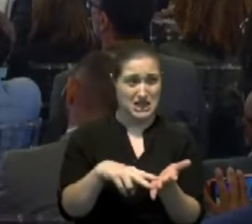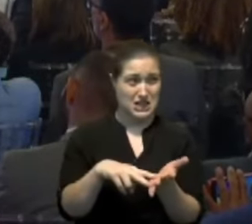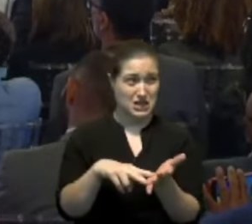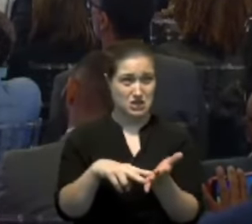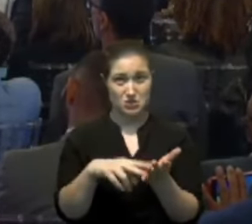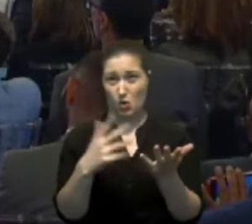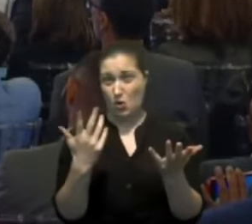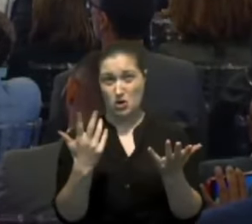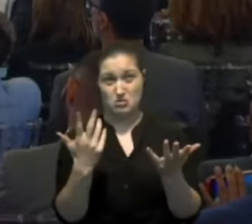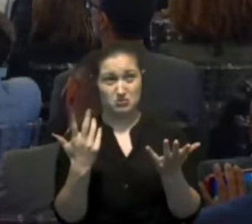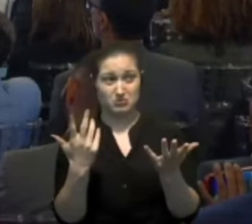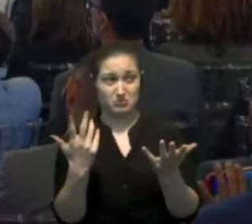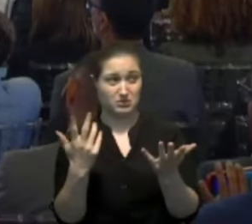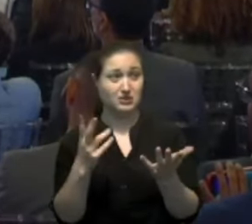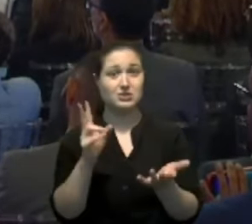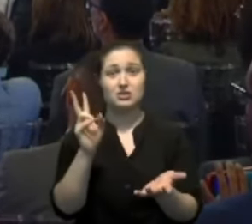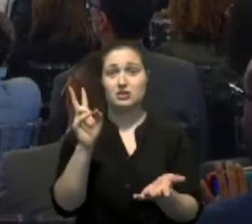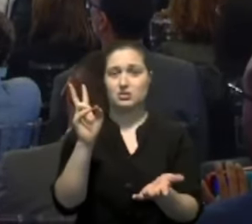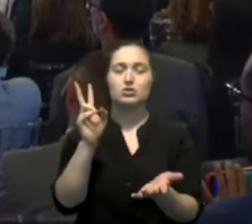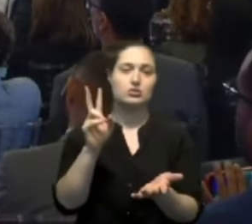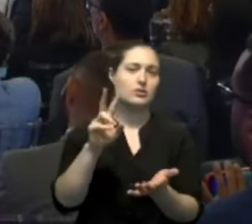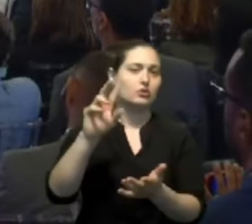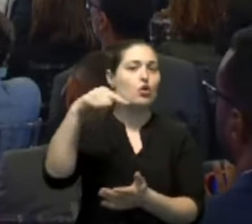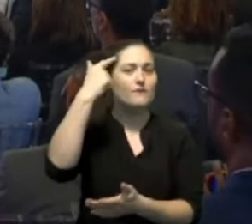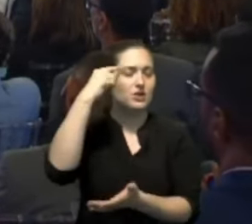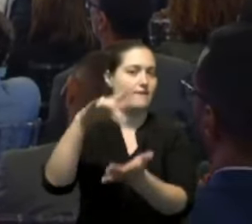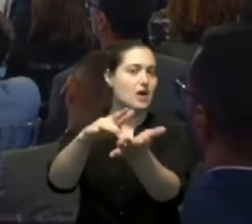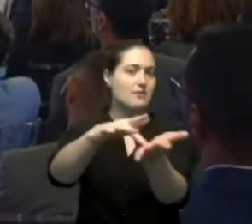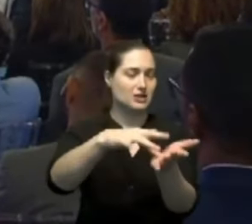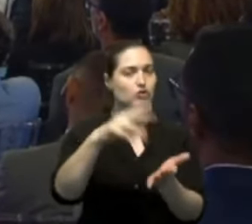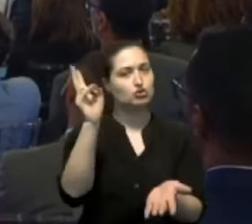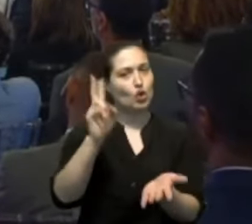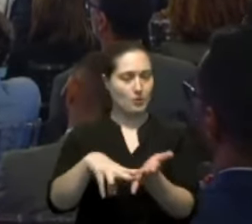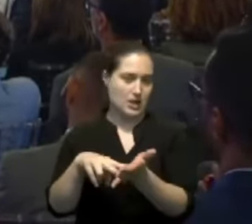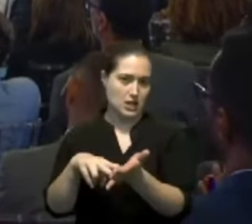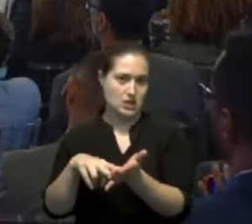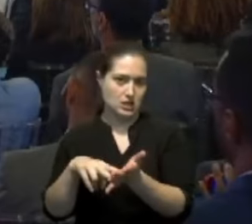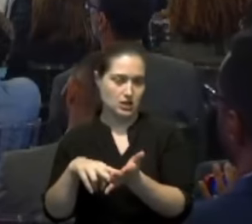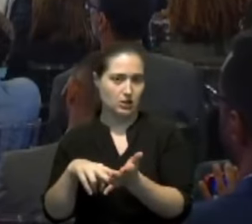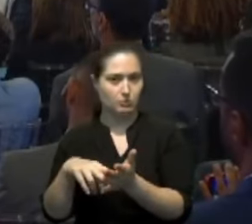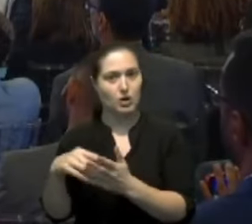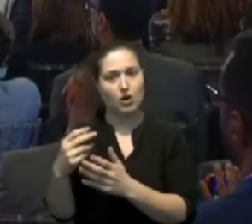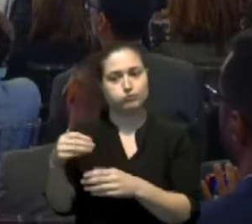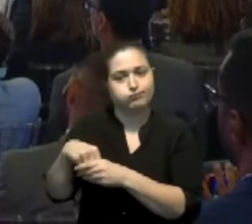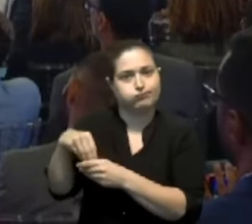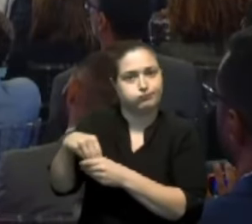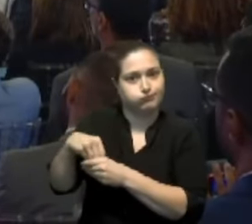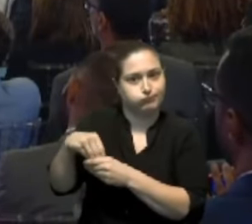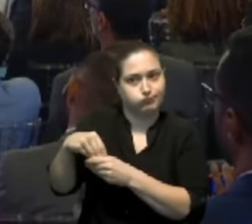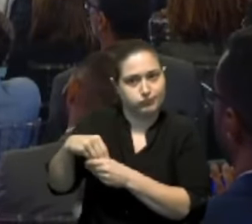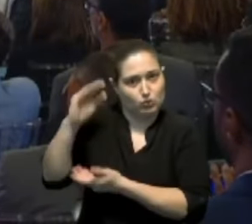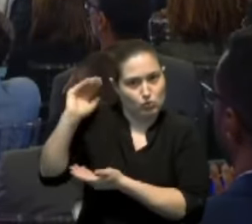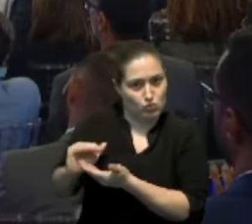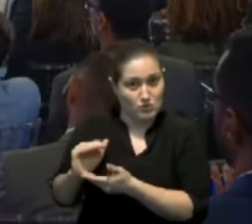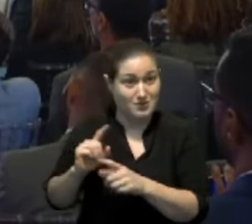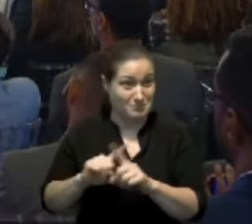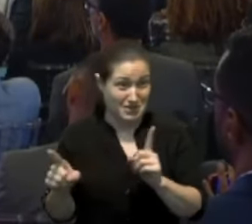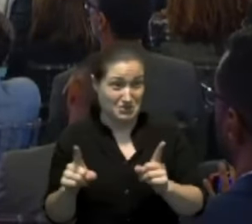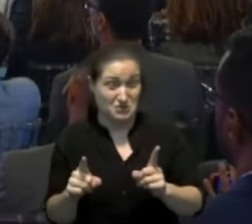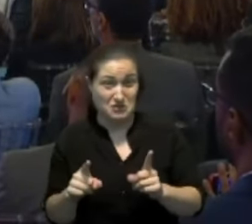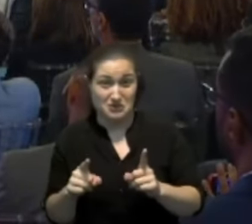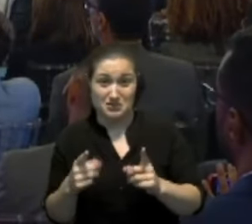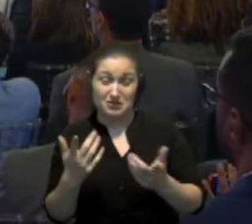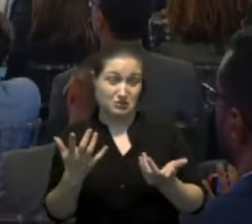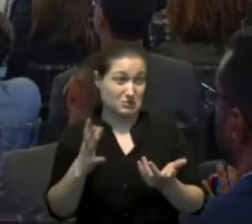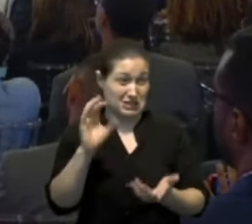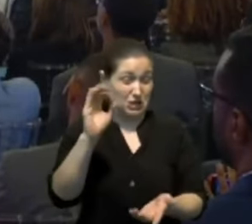2000 solamente en la farmacia del pueblo incrementando la farmacia del pueblo estamos impactando según los datos que ellos tienen a 5 millones es